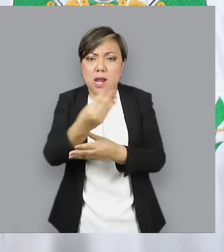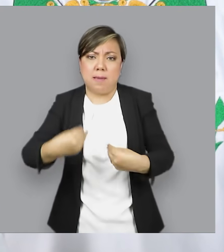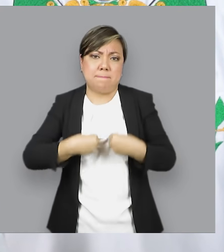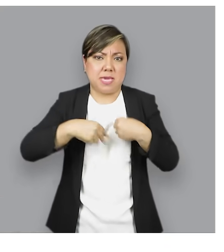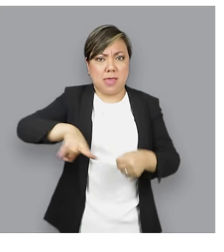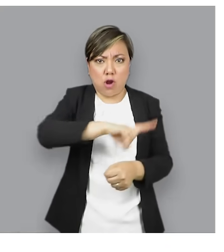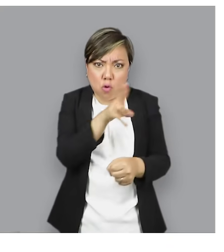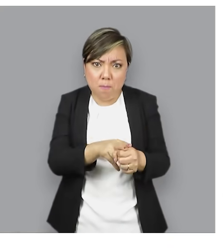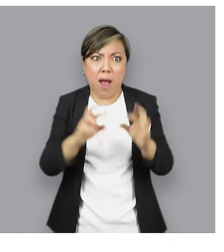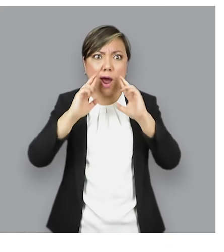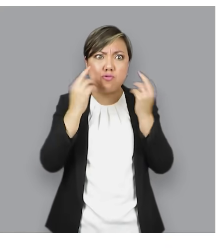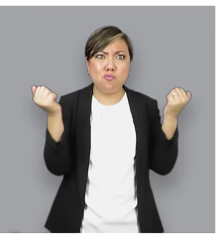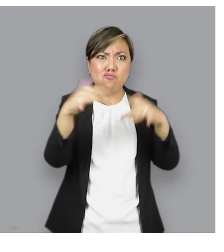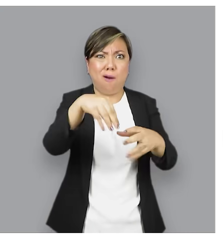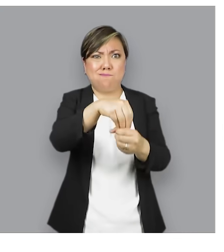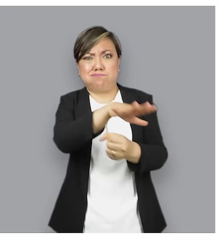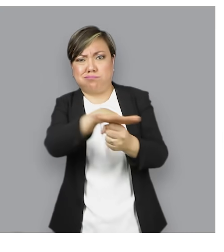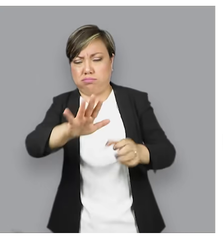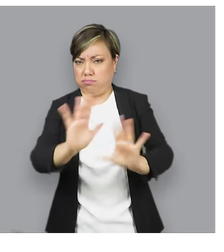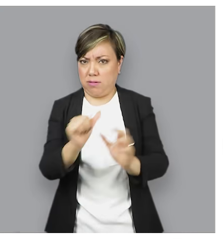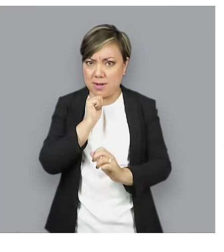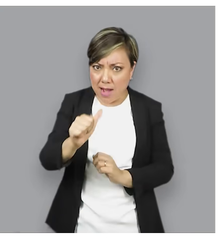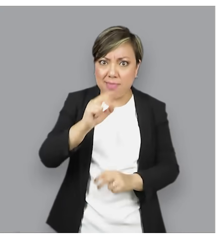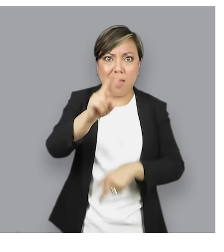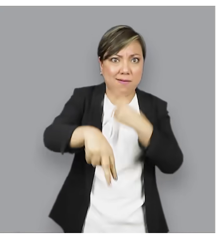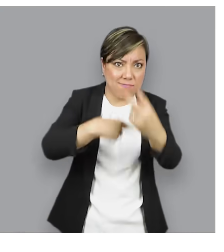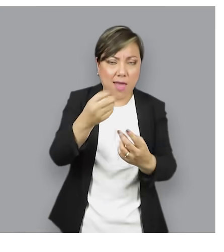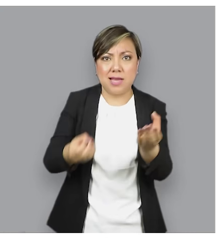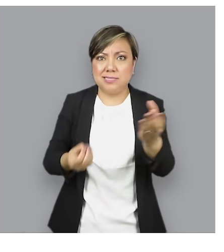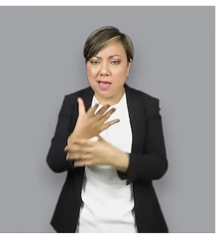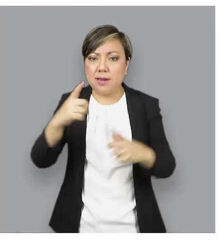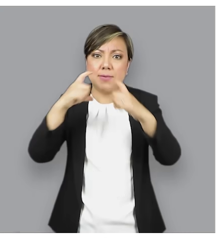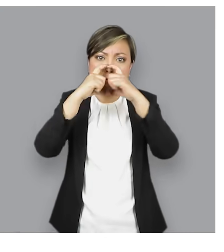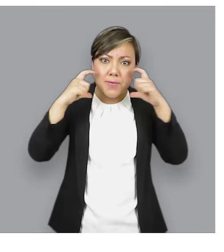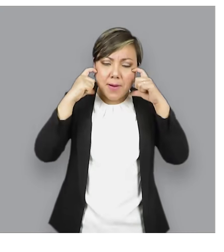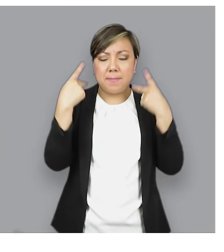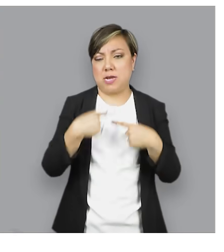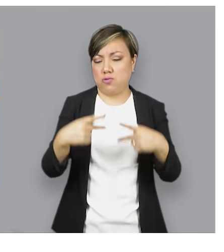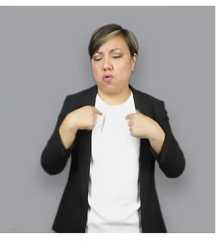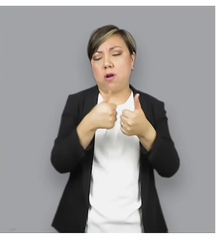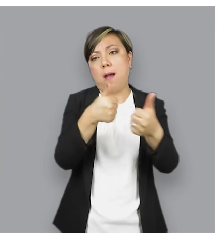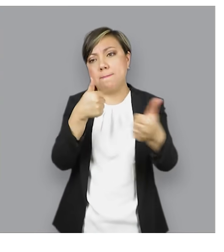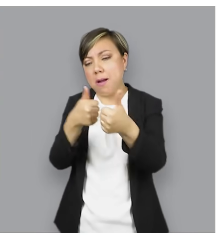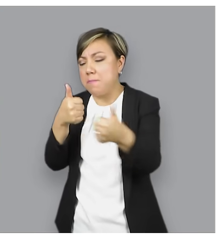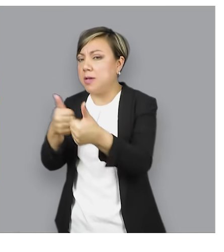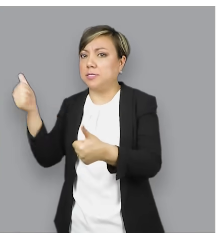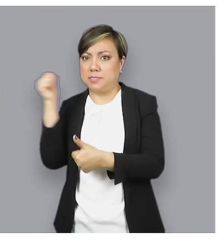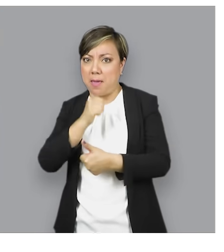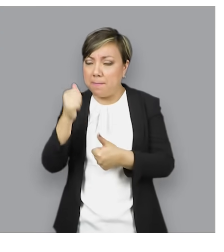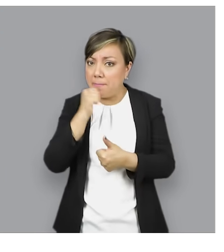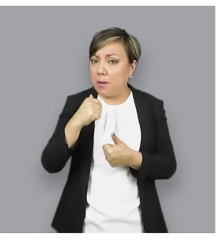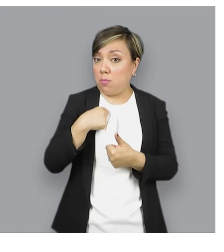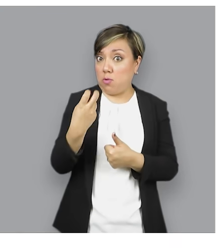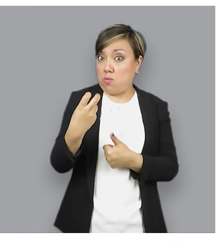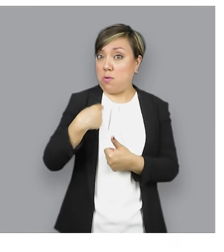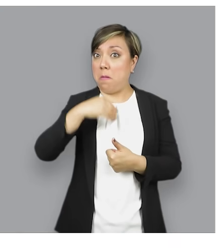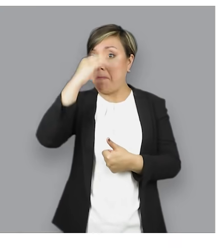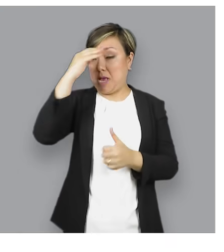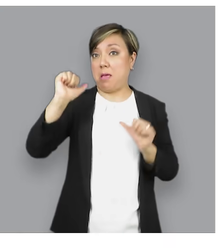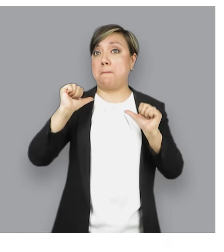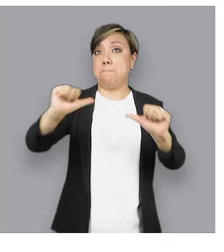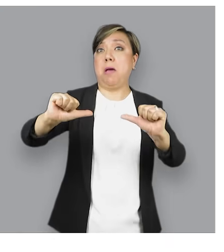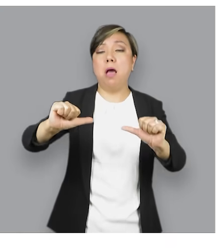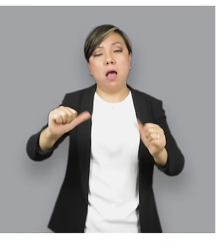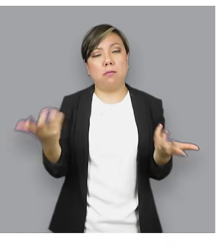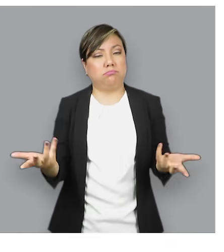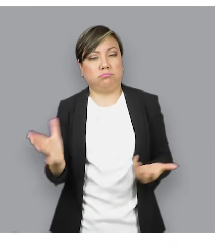normal, sin exponerte a reuniones numerosas, asistiendo a lugares públicos con cubrebocas y manteniendo sana distancia. Pero como podrás